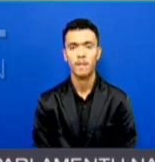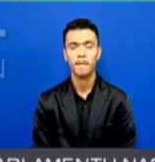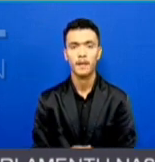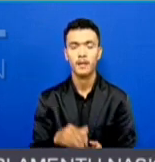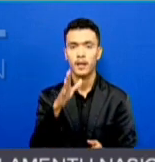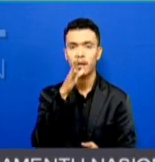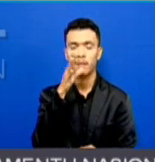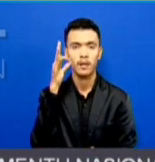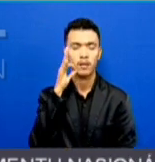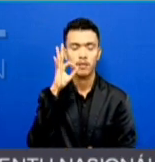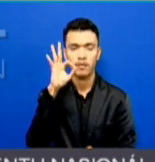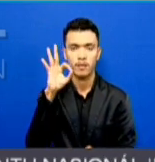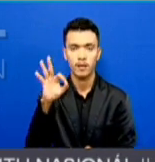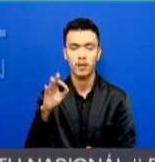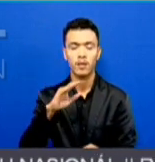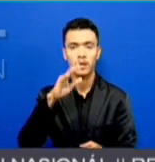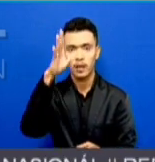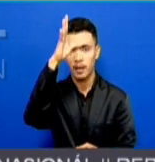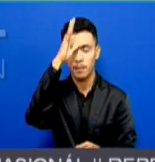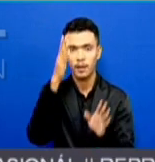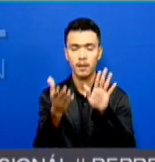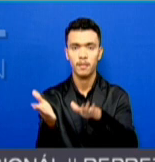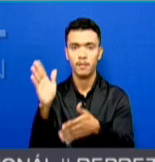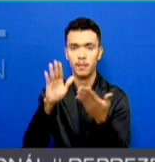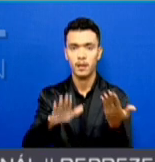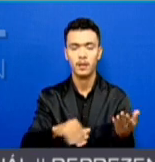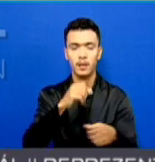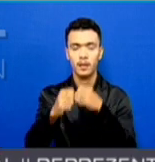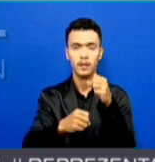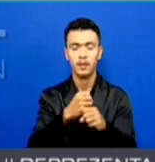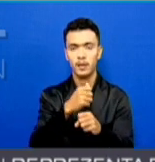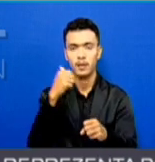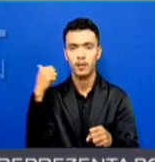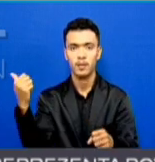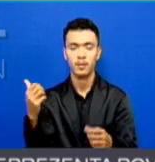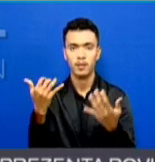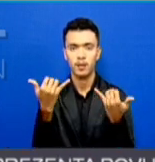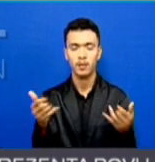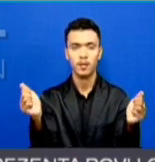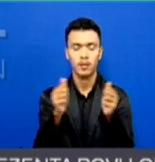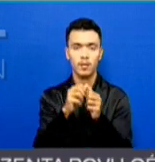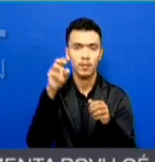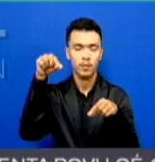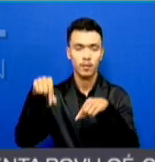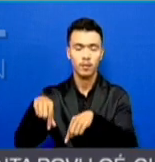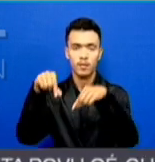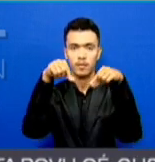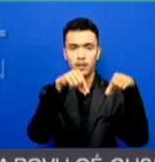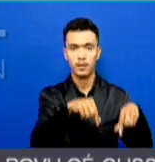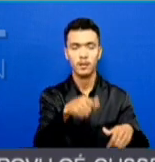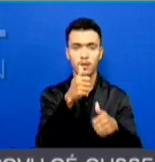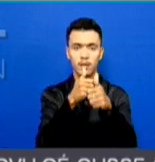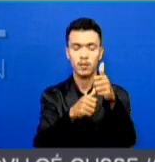falo, nia aman fui matela la sentina koto, mas nia agora falo, falo que la hota nia deficiente, nebe base